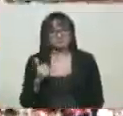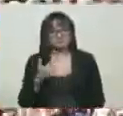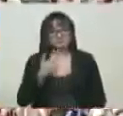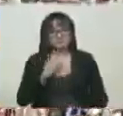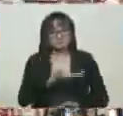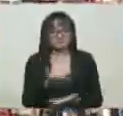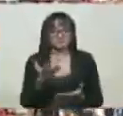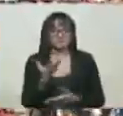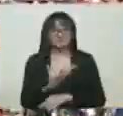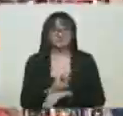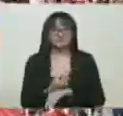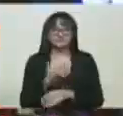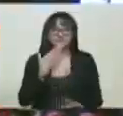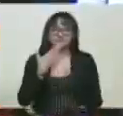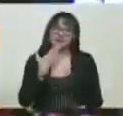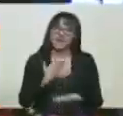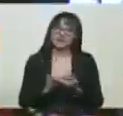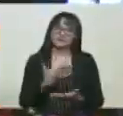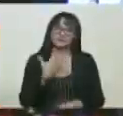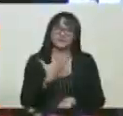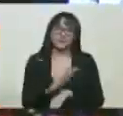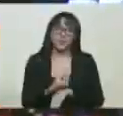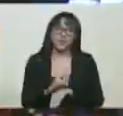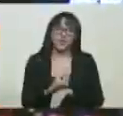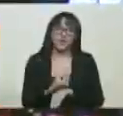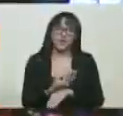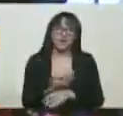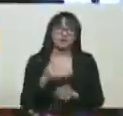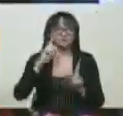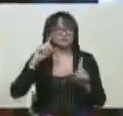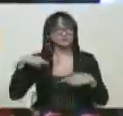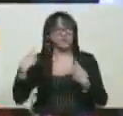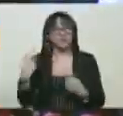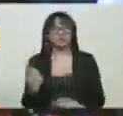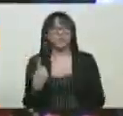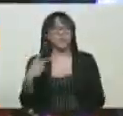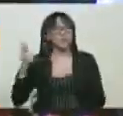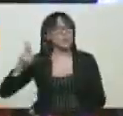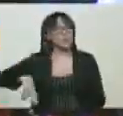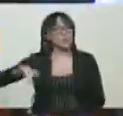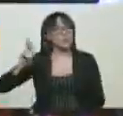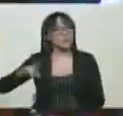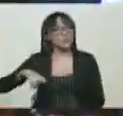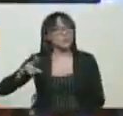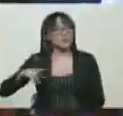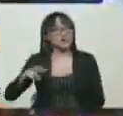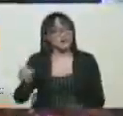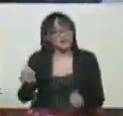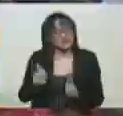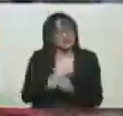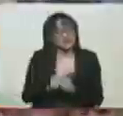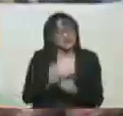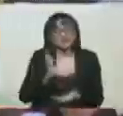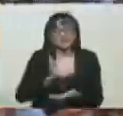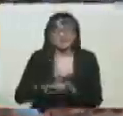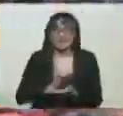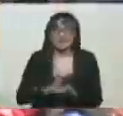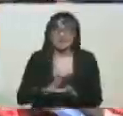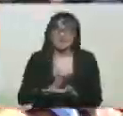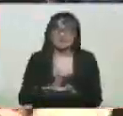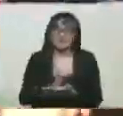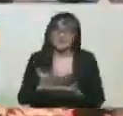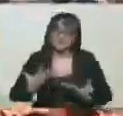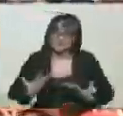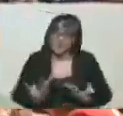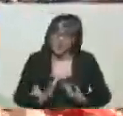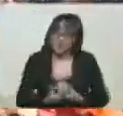a Monaga: gracias, Monaga, por no dejarme solo jamás, por estar a mi lado siempre, por ir